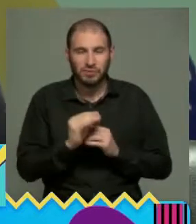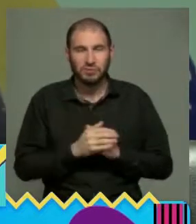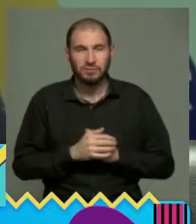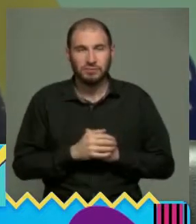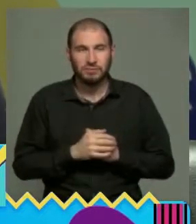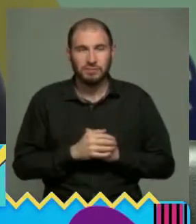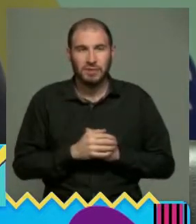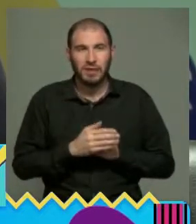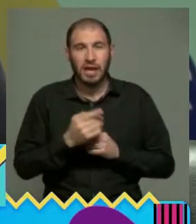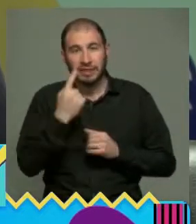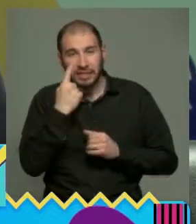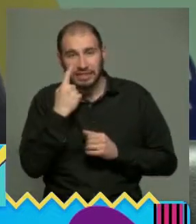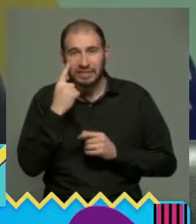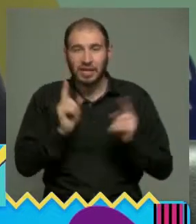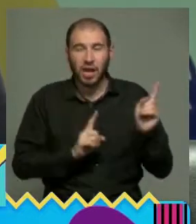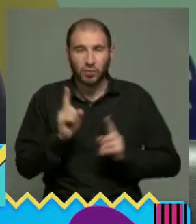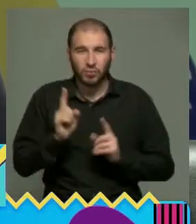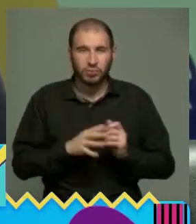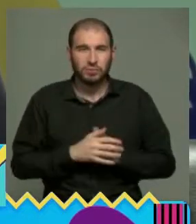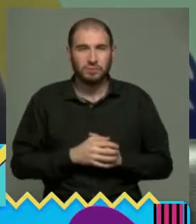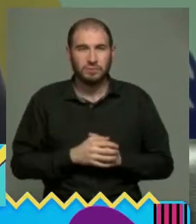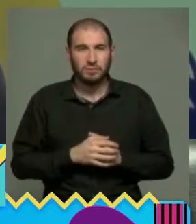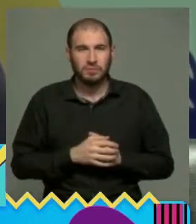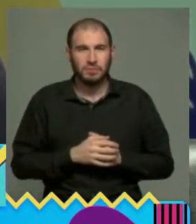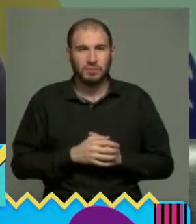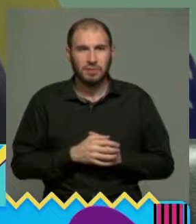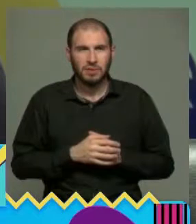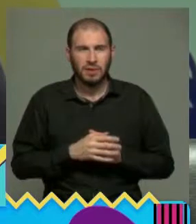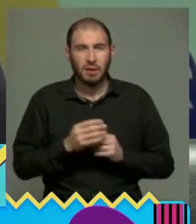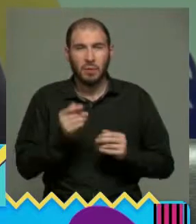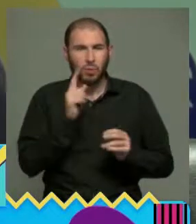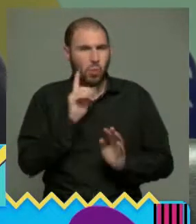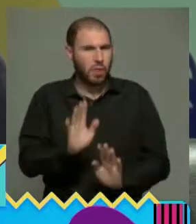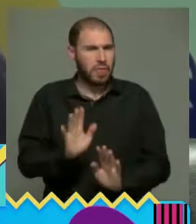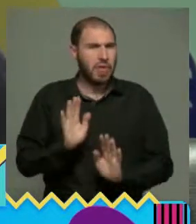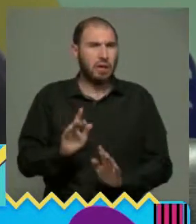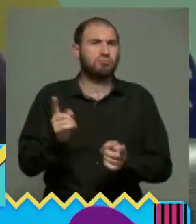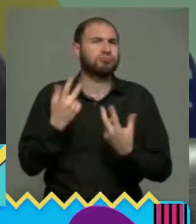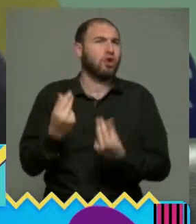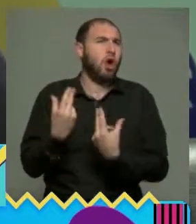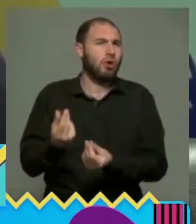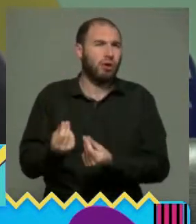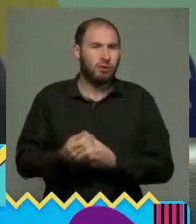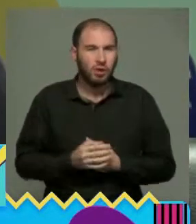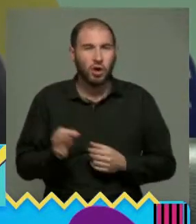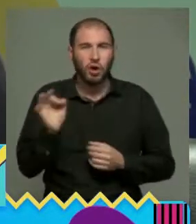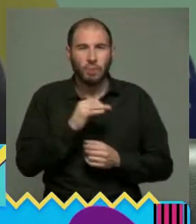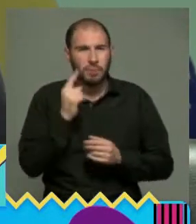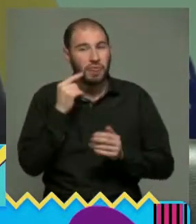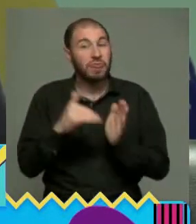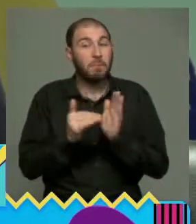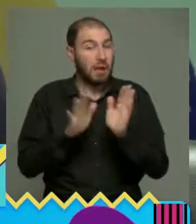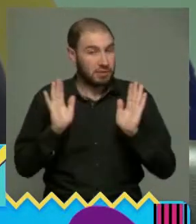que algunos intendentes le muestran algunos reparos o algunas objeciones o con algunas